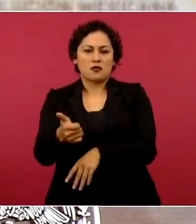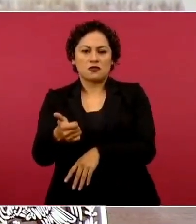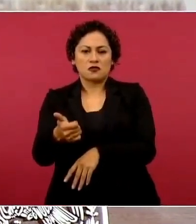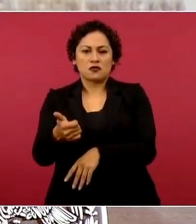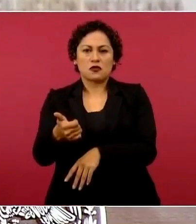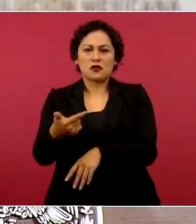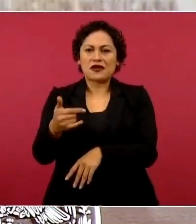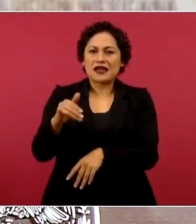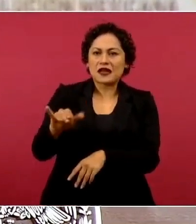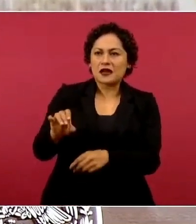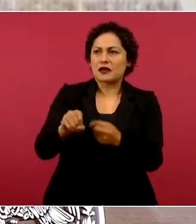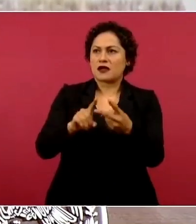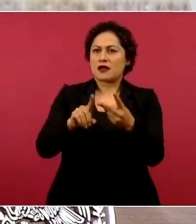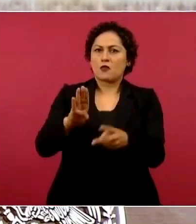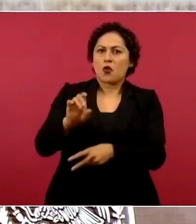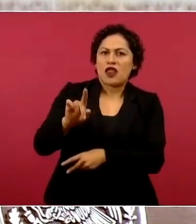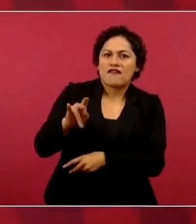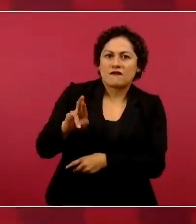como Bolívar,